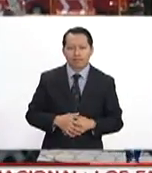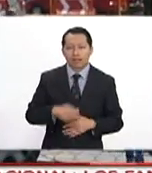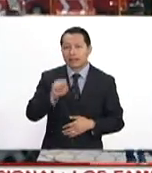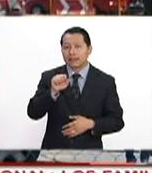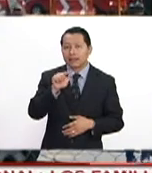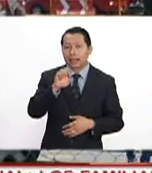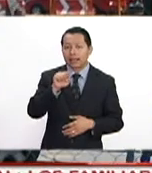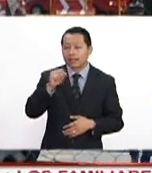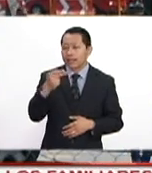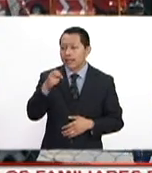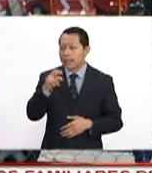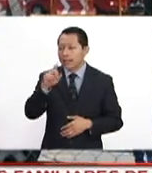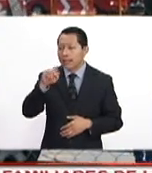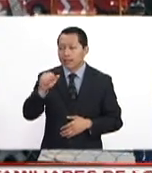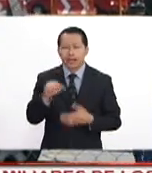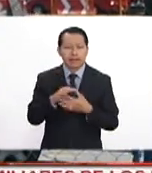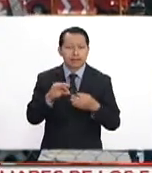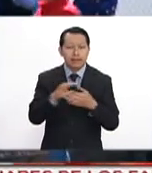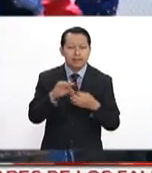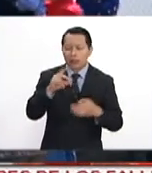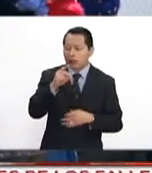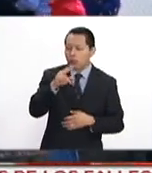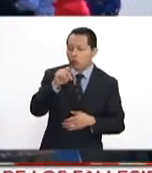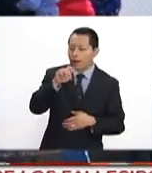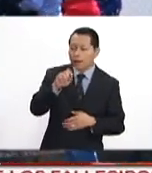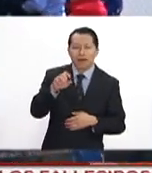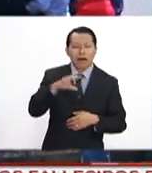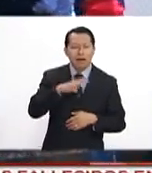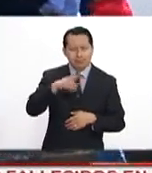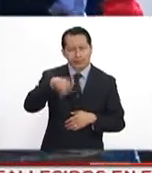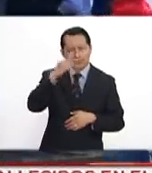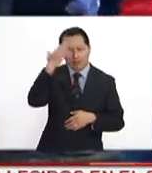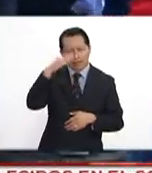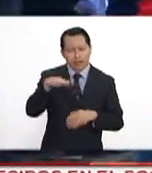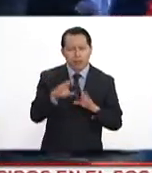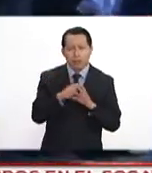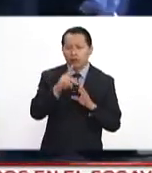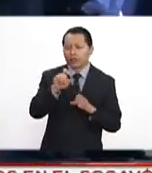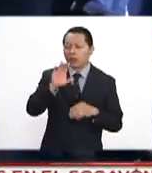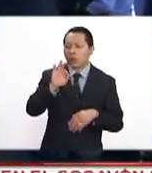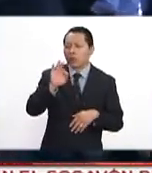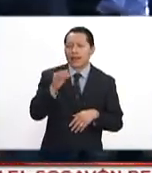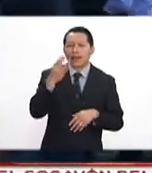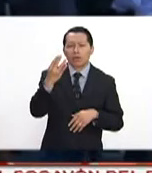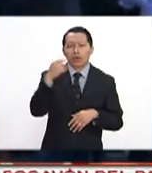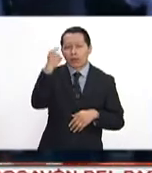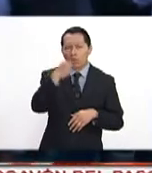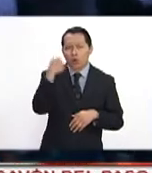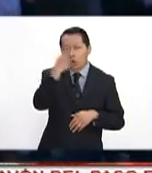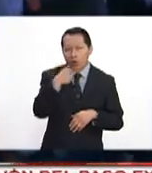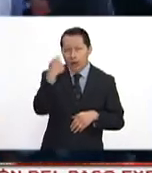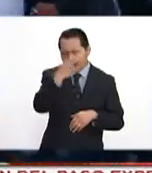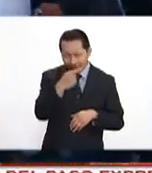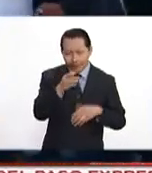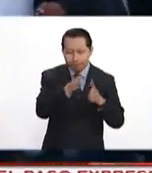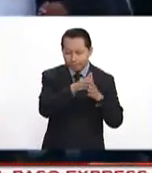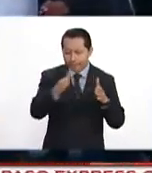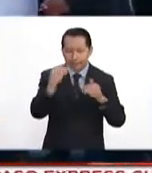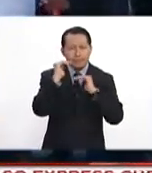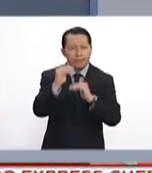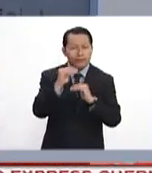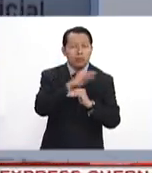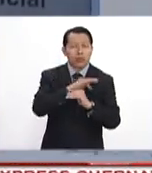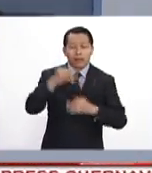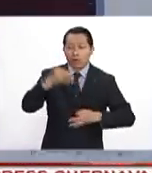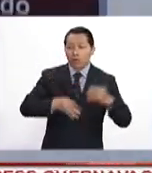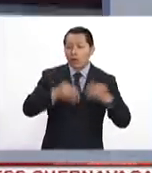Sales Heredia también confirmó que Duarte cuenta, como ya sabíamos, con 144 horas antes de que un juez defina